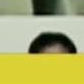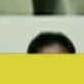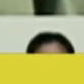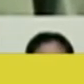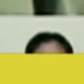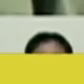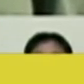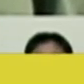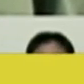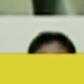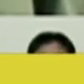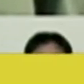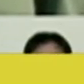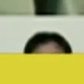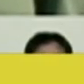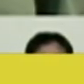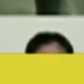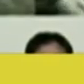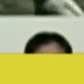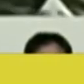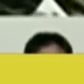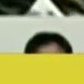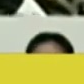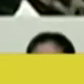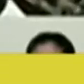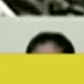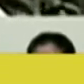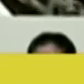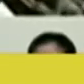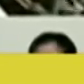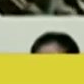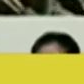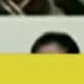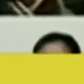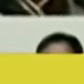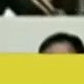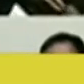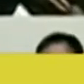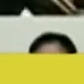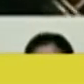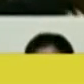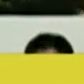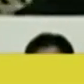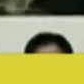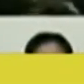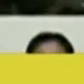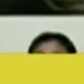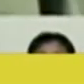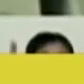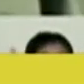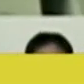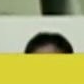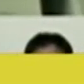la Fuerza Armada Nacional Bolivariana, electo por el pueblo y como tal es el único que ostenta el mando directo y